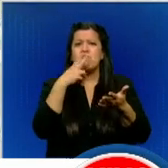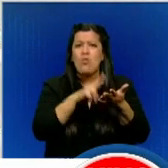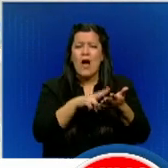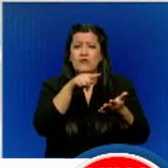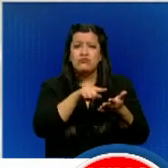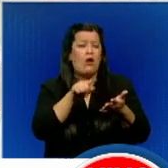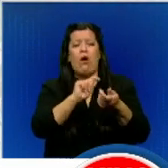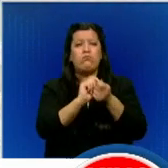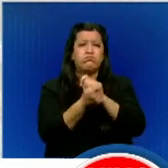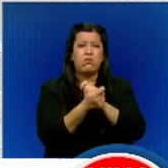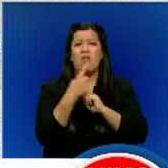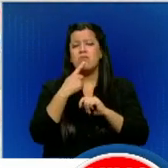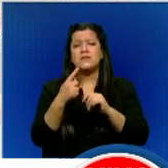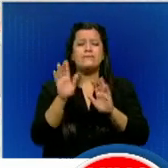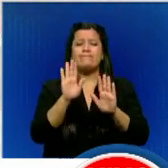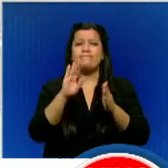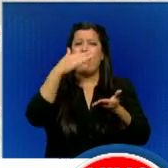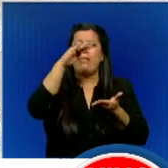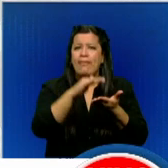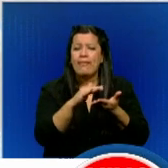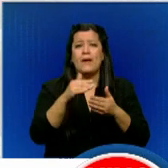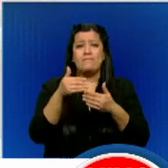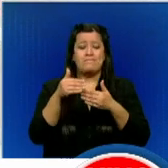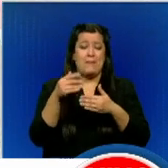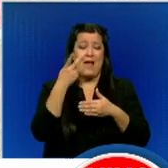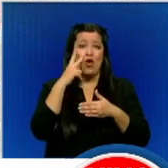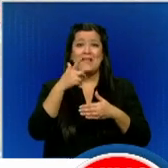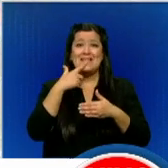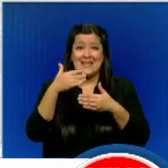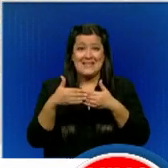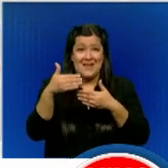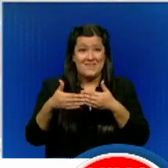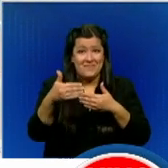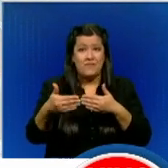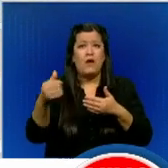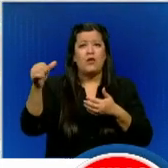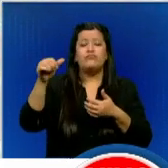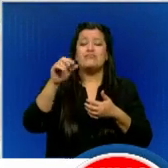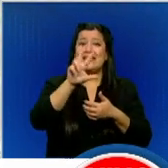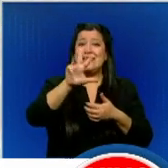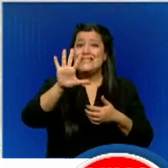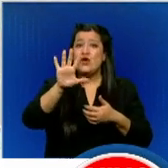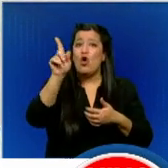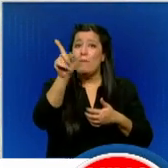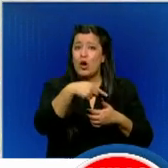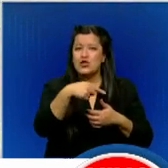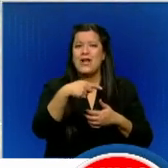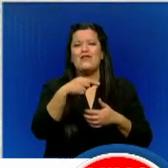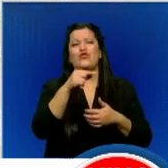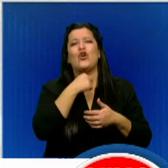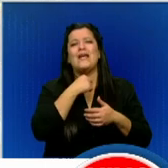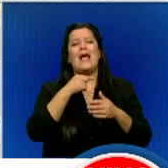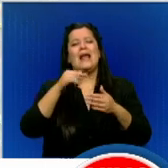planteando una baja hacia los años siguientes de bajar del 35% al